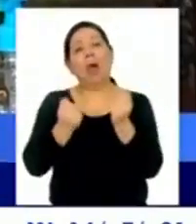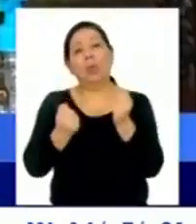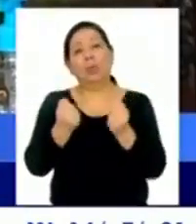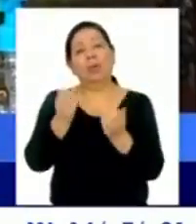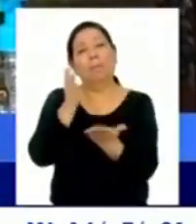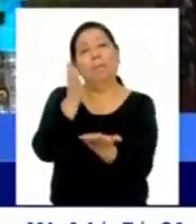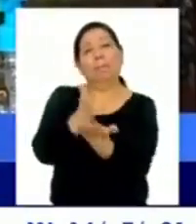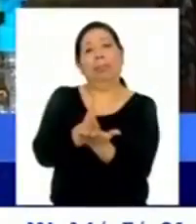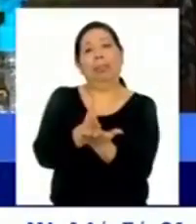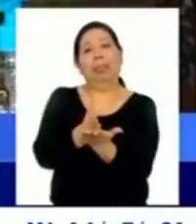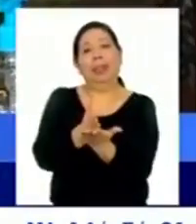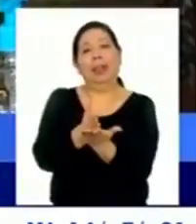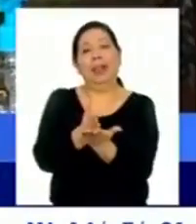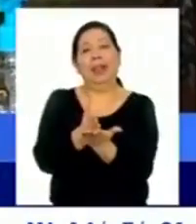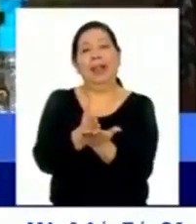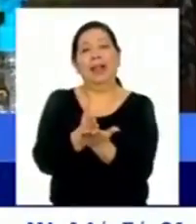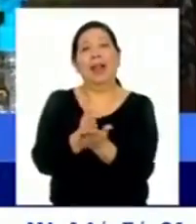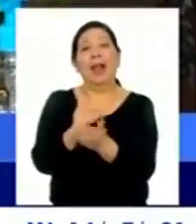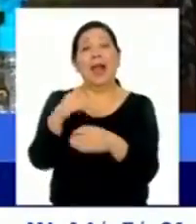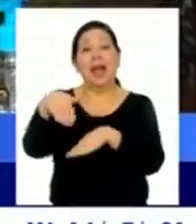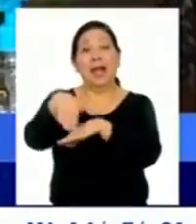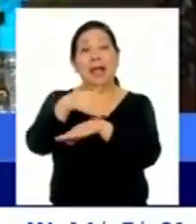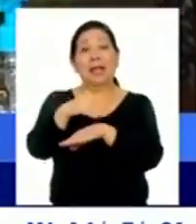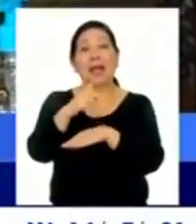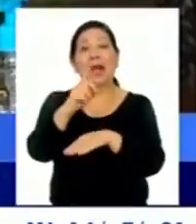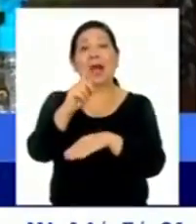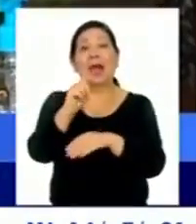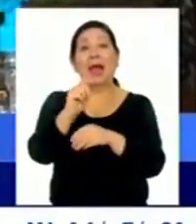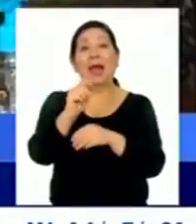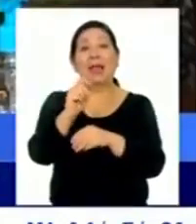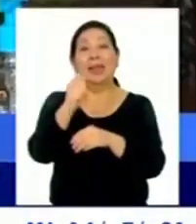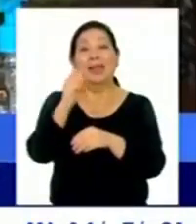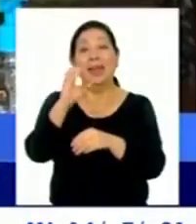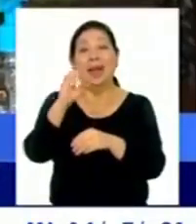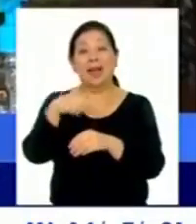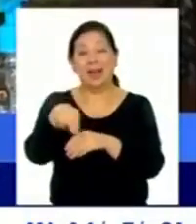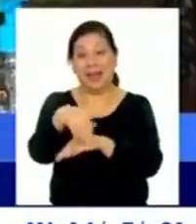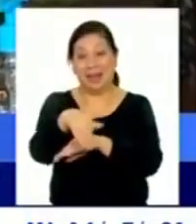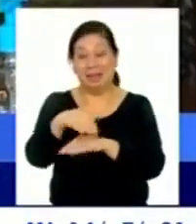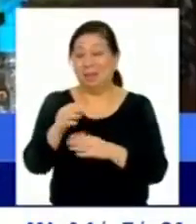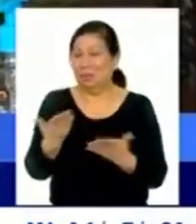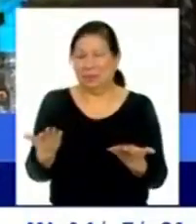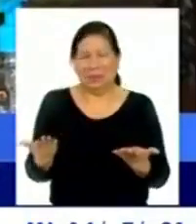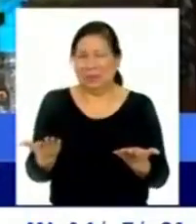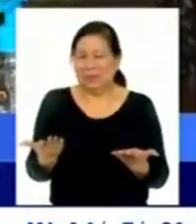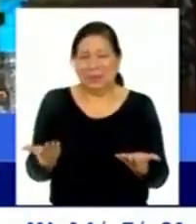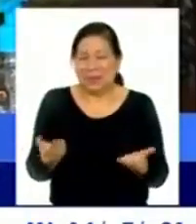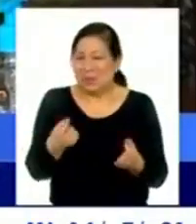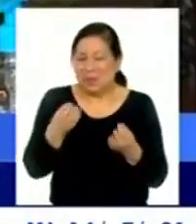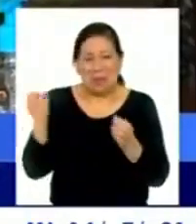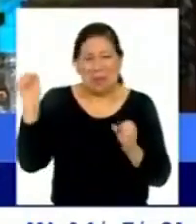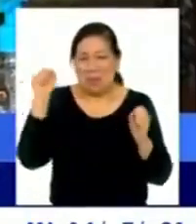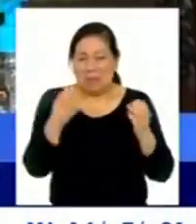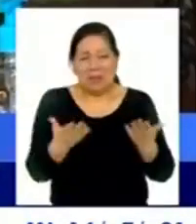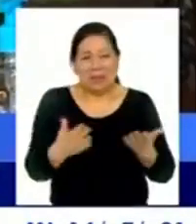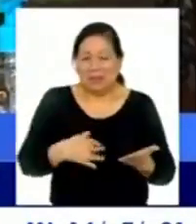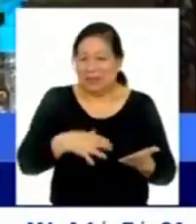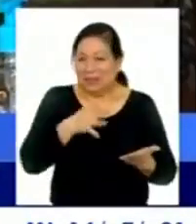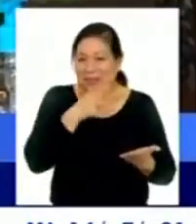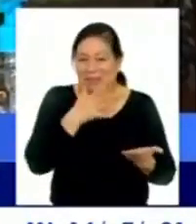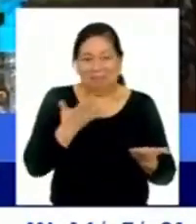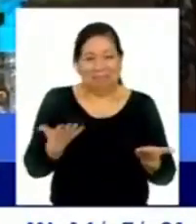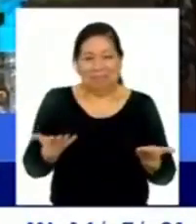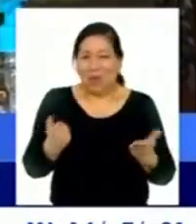en la primera cuadra de Tacna, por una violencia que no tiene ninguna justificación. Y es